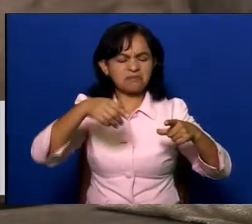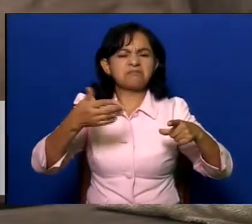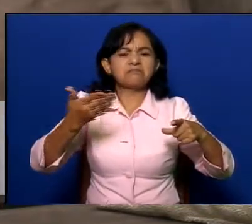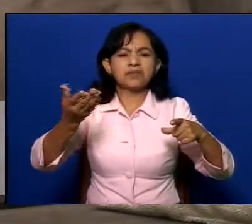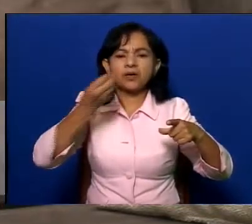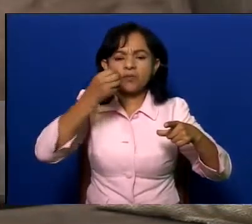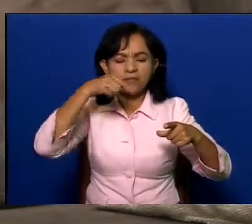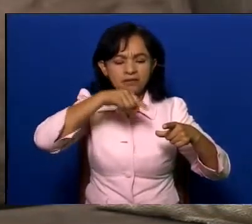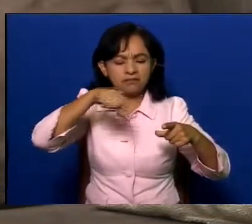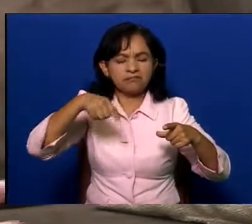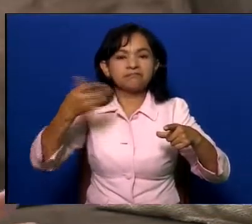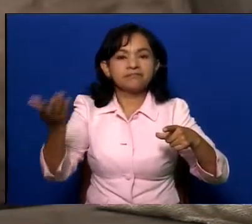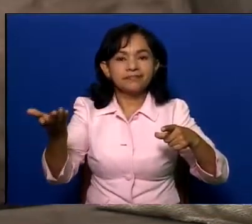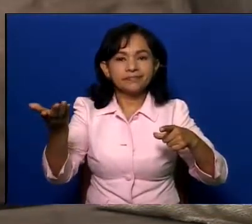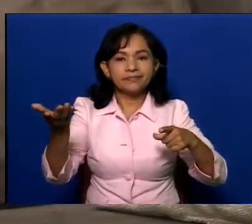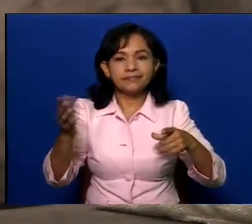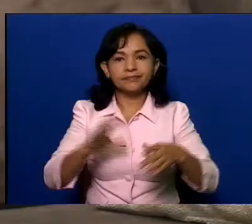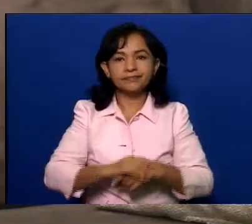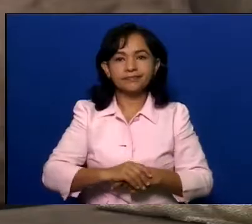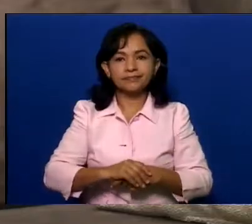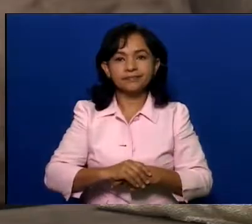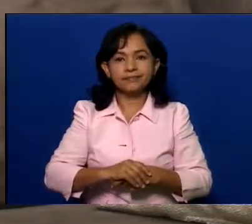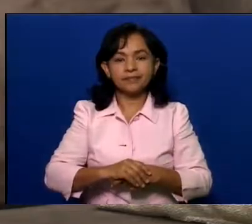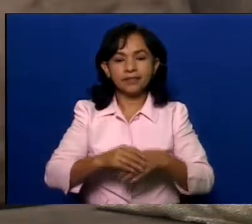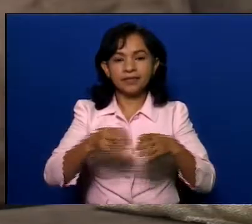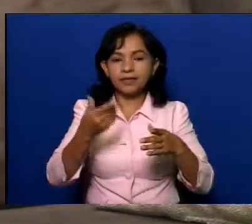las especialidades que están dirigidas